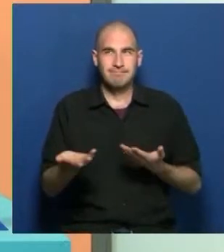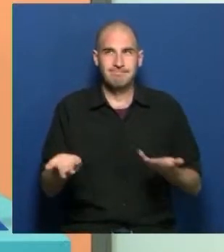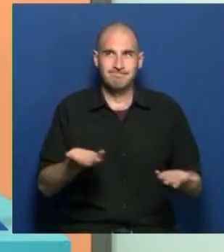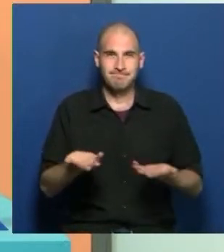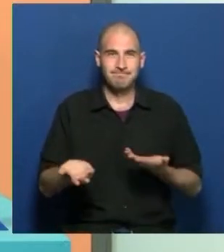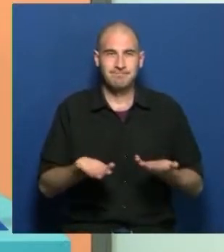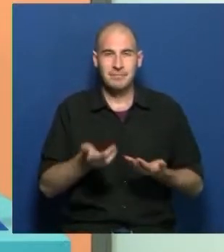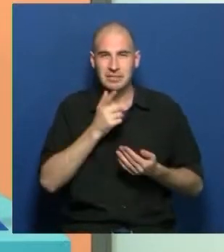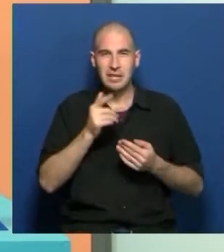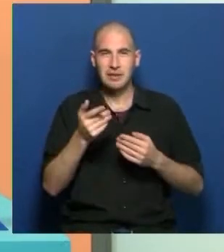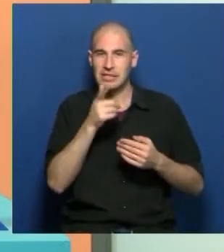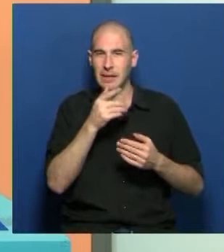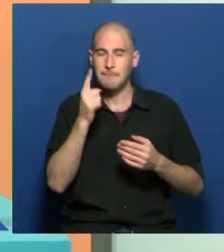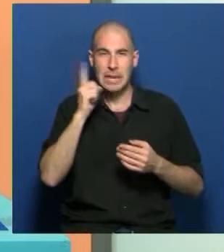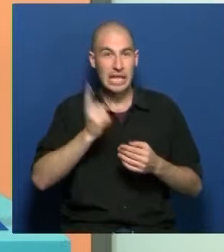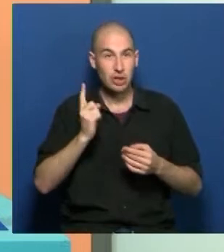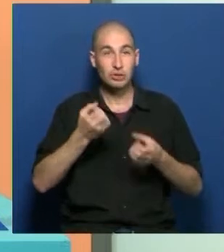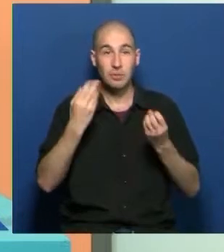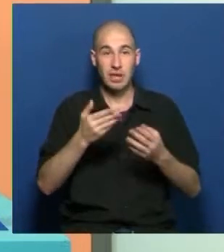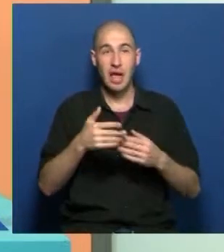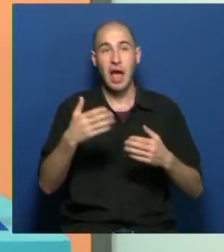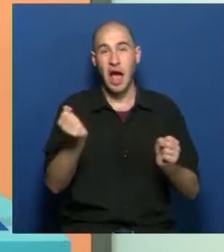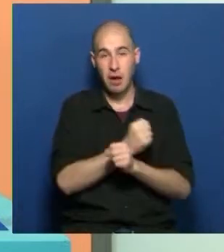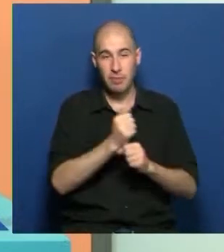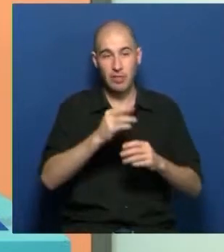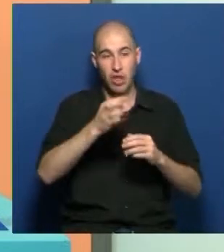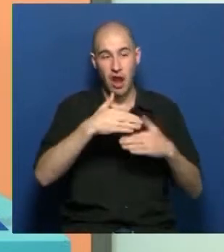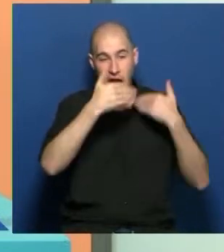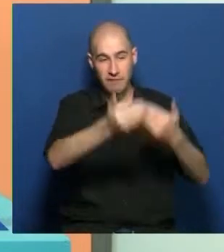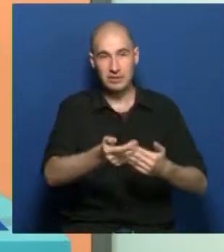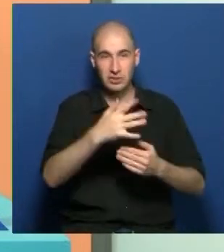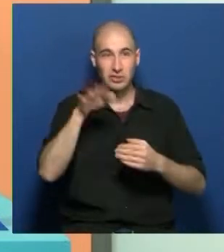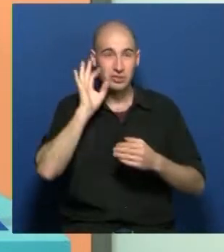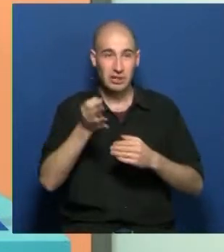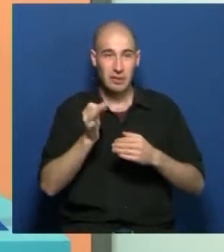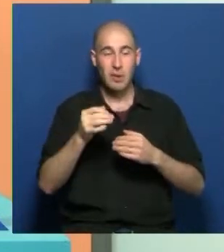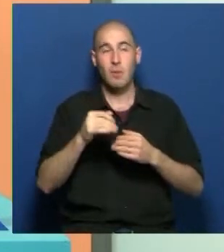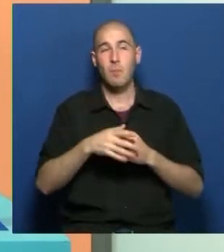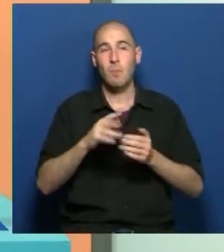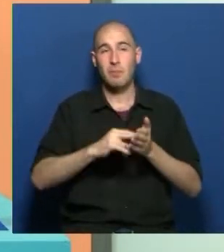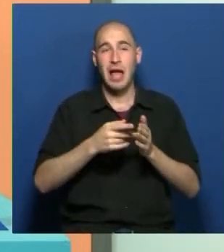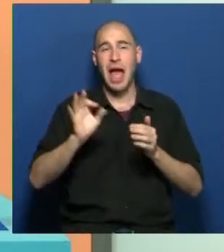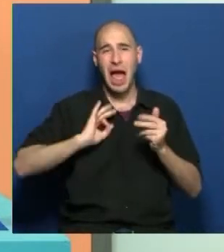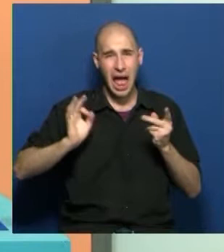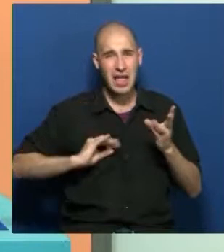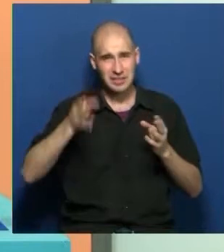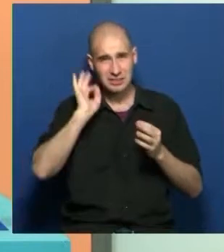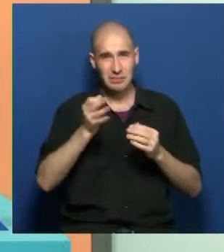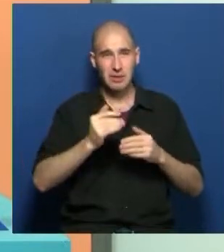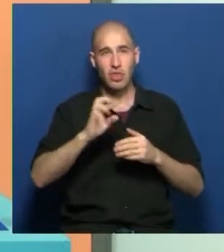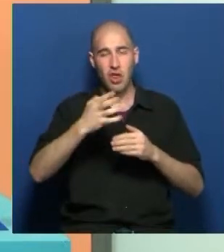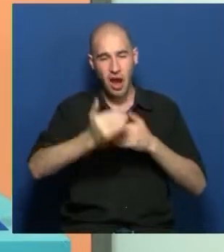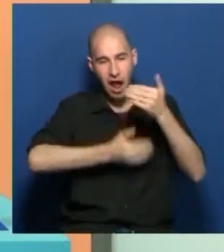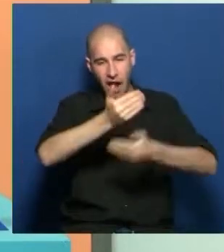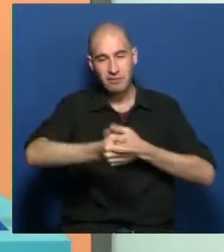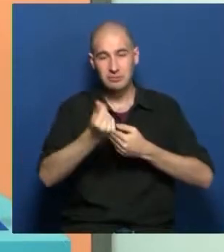digamos, con más de un doble filo, porque si permiten también avanzar el dólar, sabemos el efecto que ha tenido en la Argentina durante muchos años el avance del